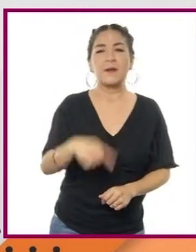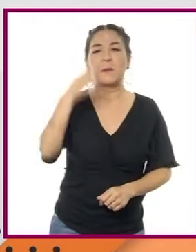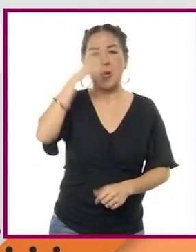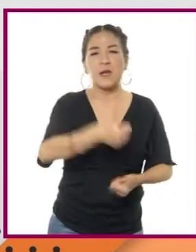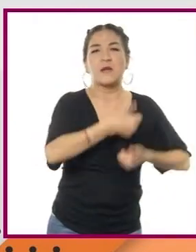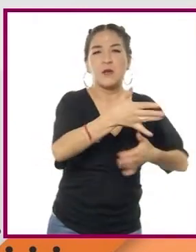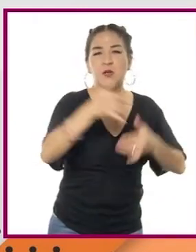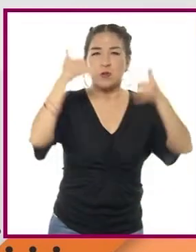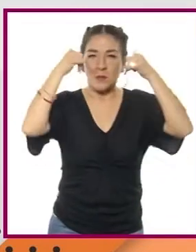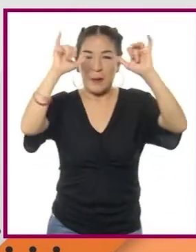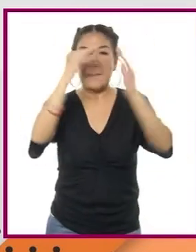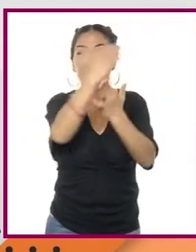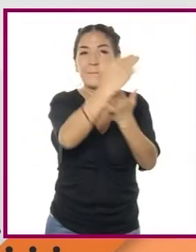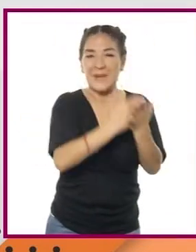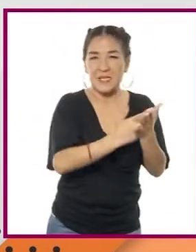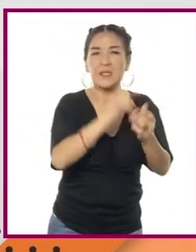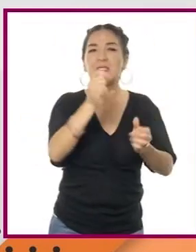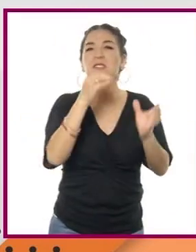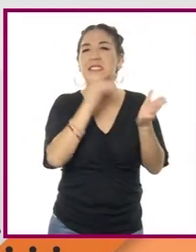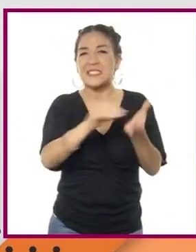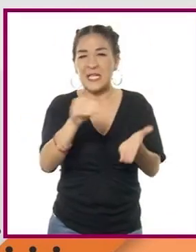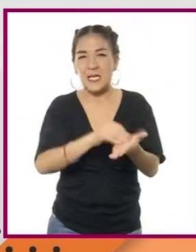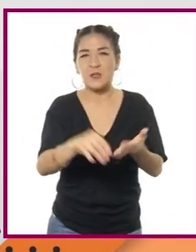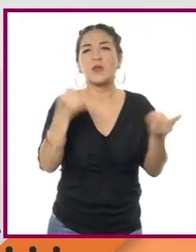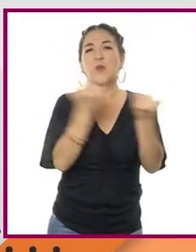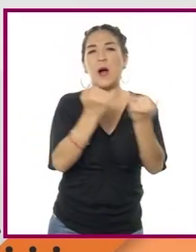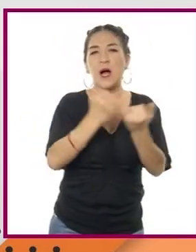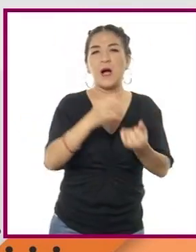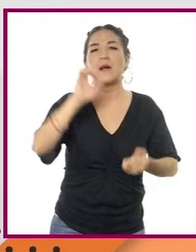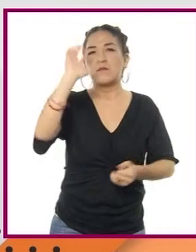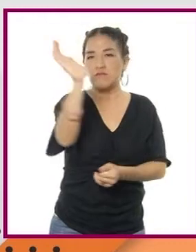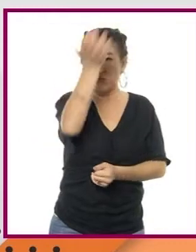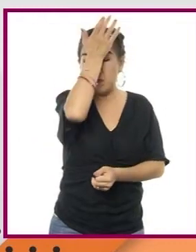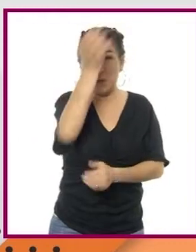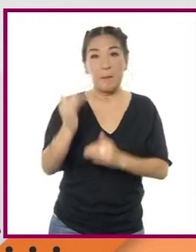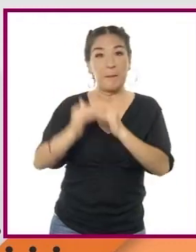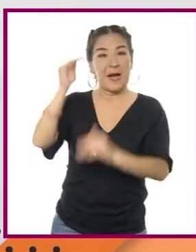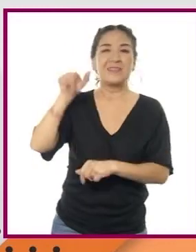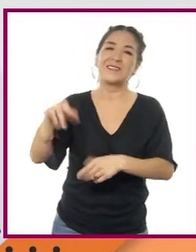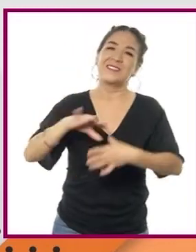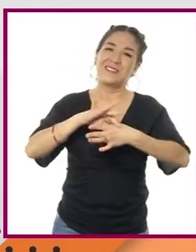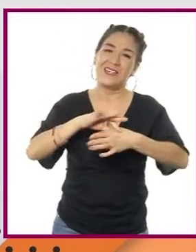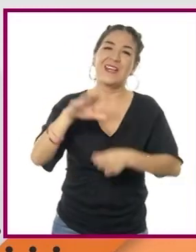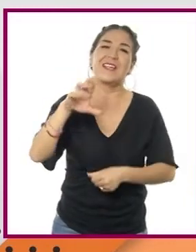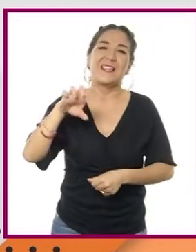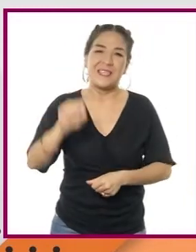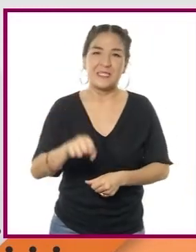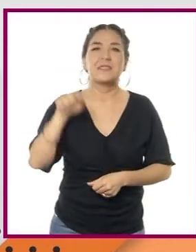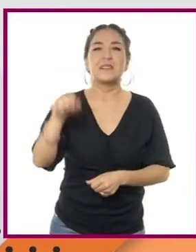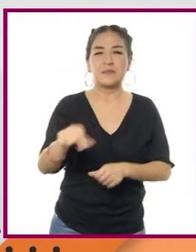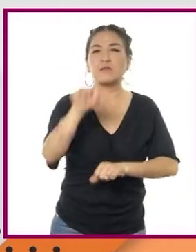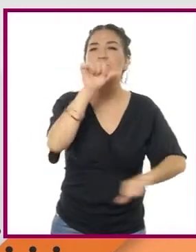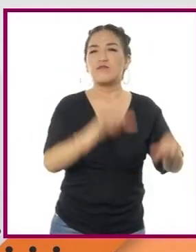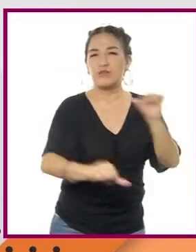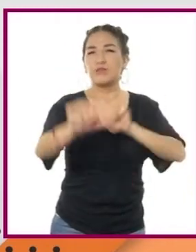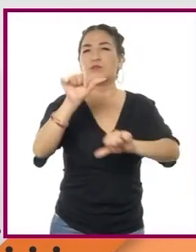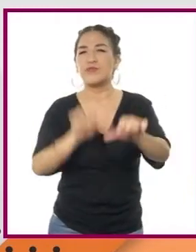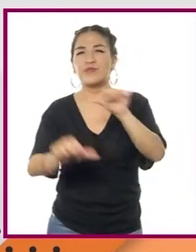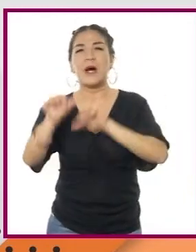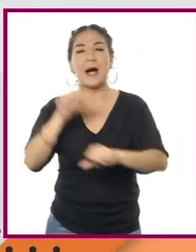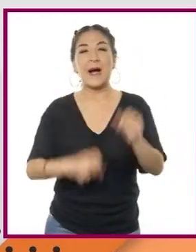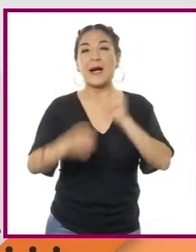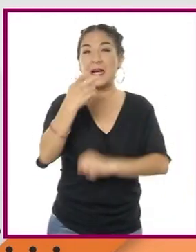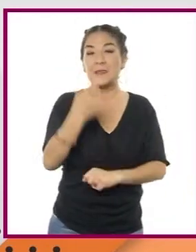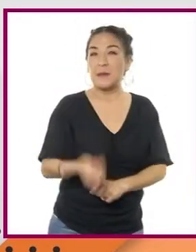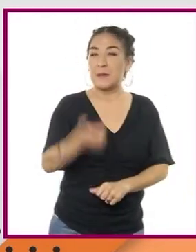ganado menor, cerdos y ovejas, y el ganado mayor, las reses, fue paulatina y se inició desde los